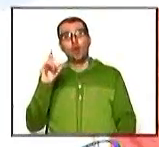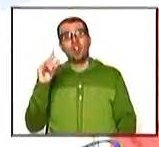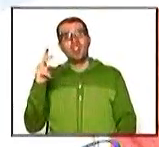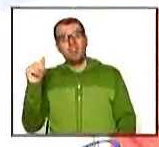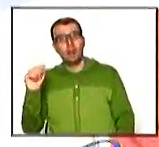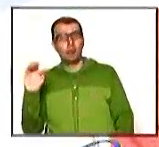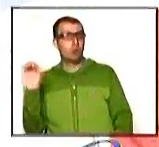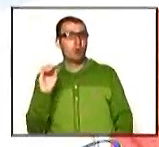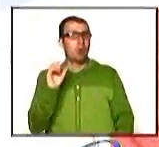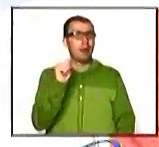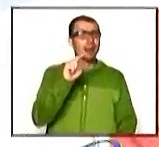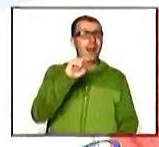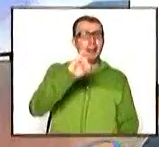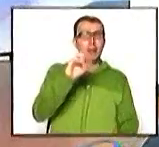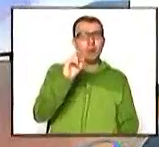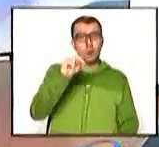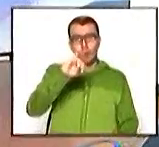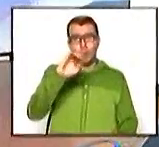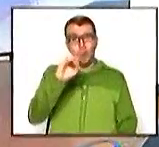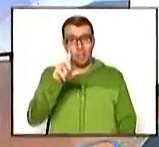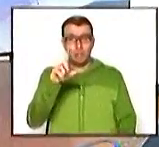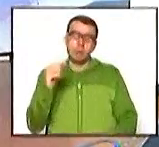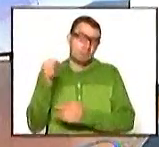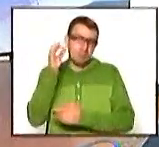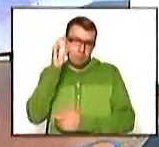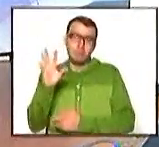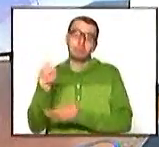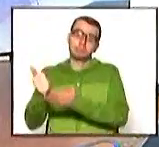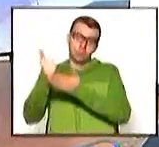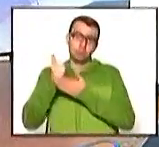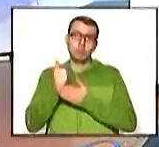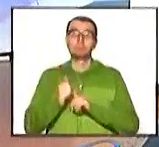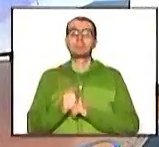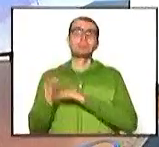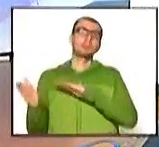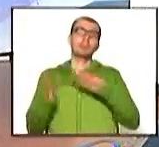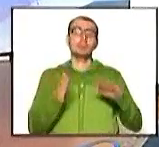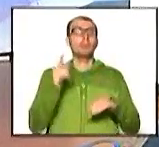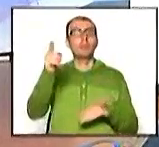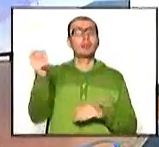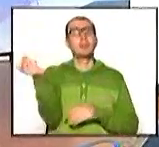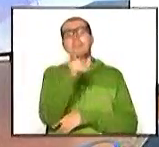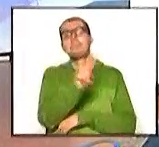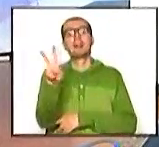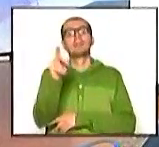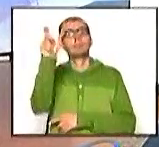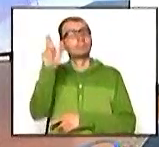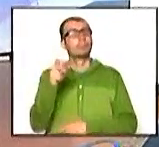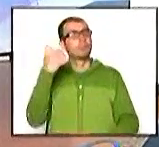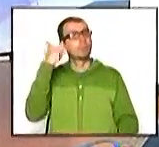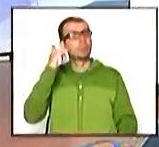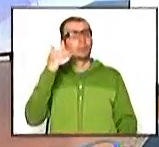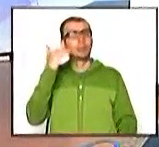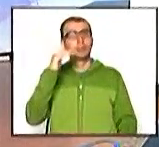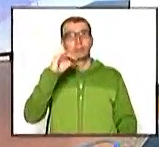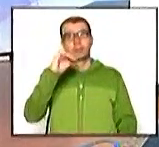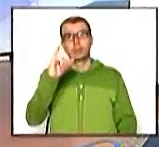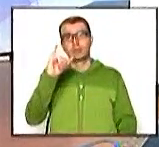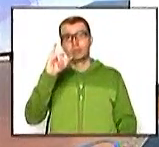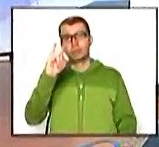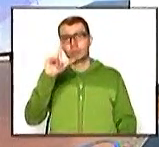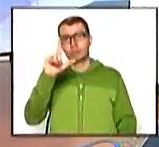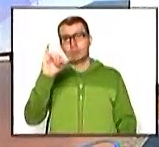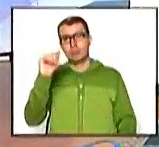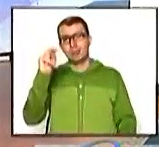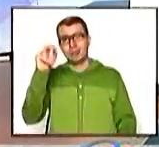hidratación. Vamos a Tuluá, Valle del Cauca. Juliana, bienvenida, buenas tardes. Buenas tardes, quería hacerle una pregunta